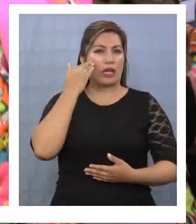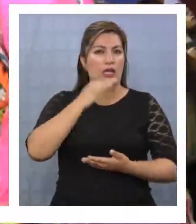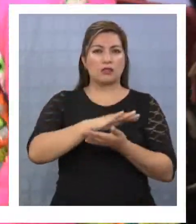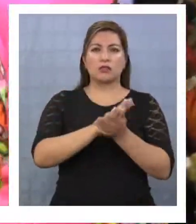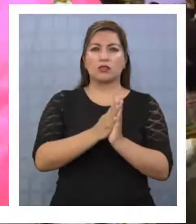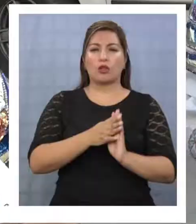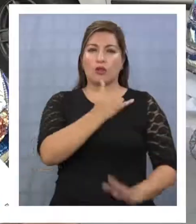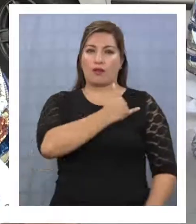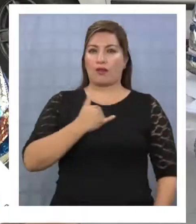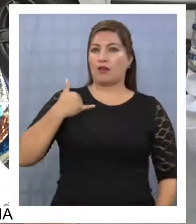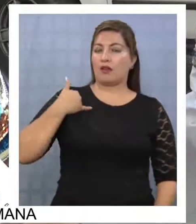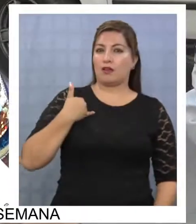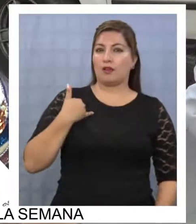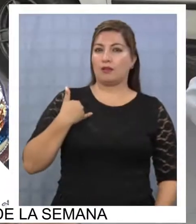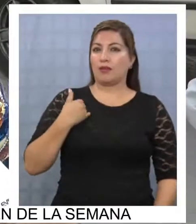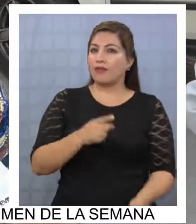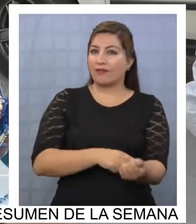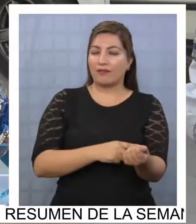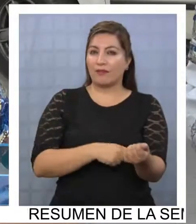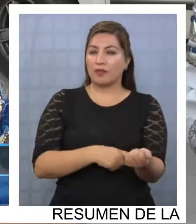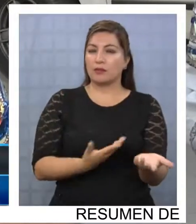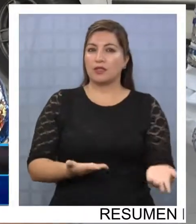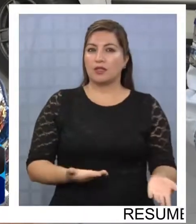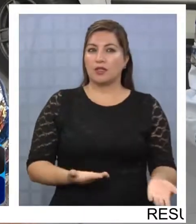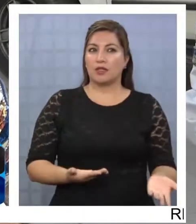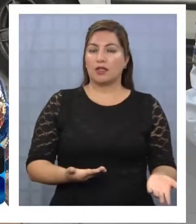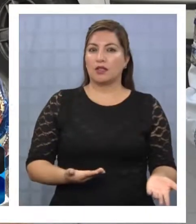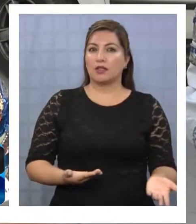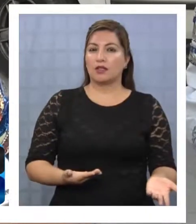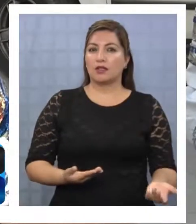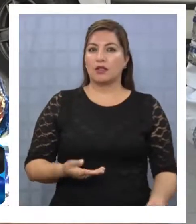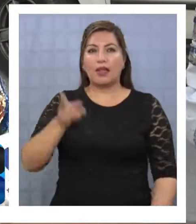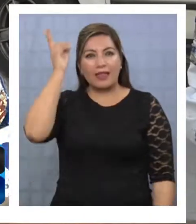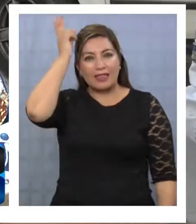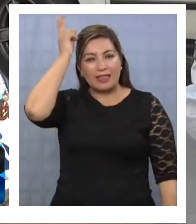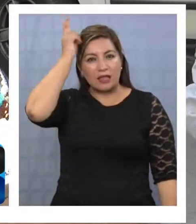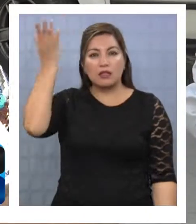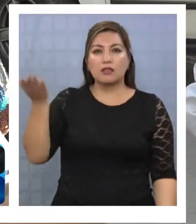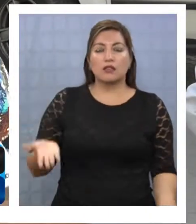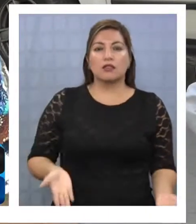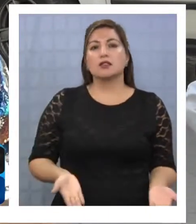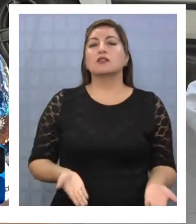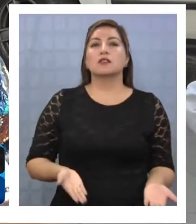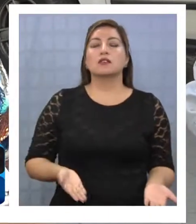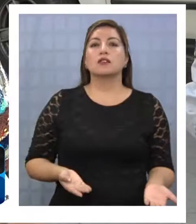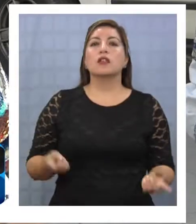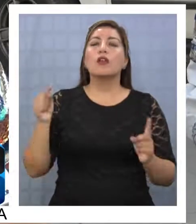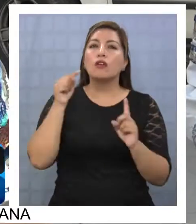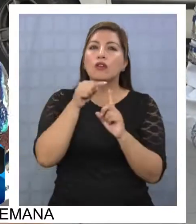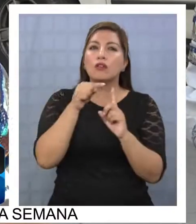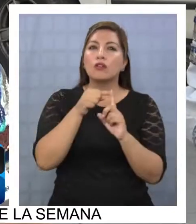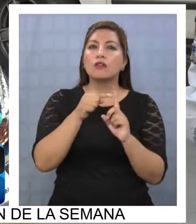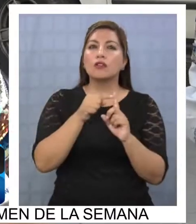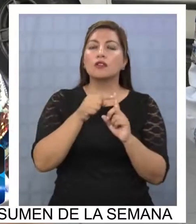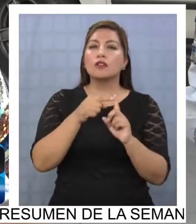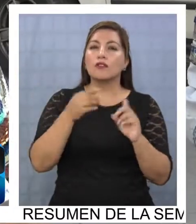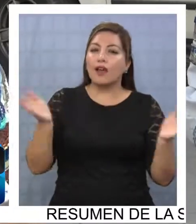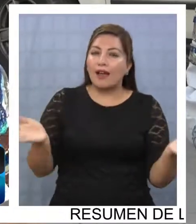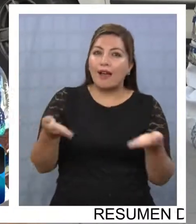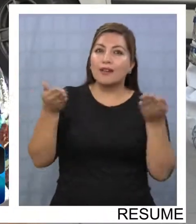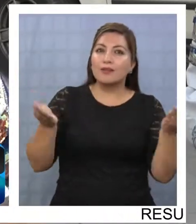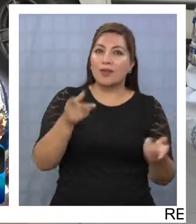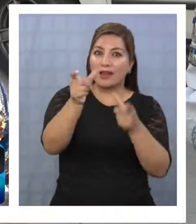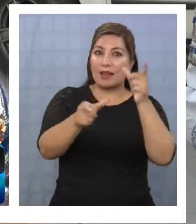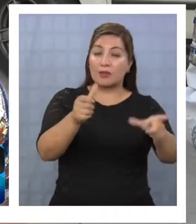somos aymara, descendientes indígenas. Nuestra finalidad es incentivar, invitar a la